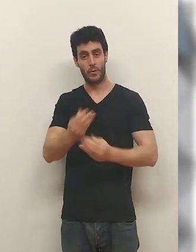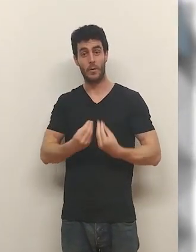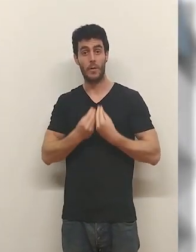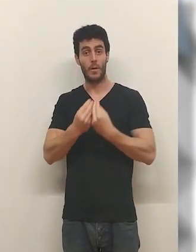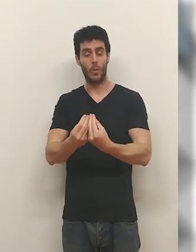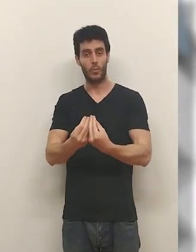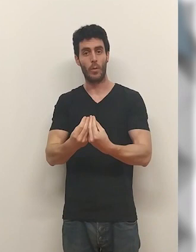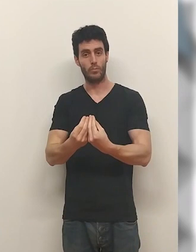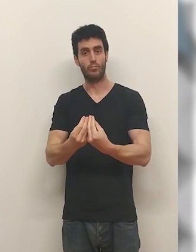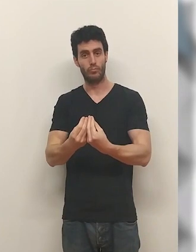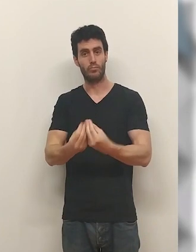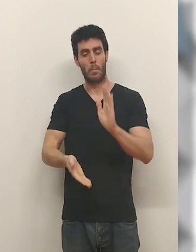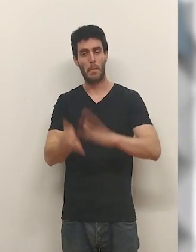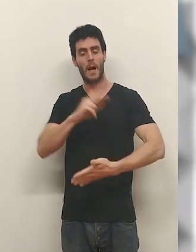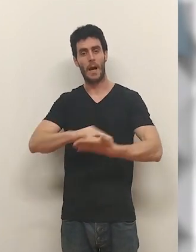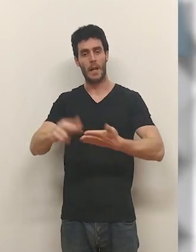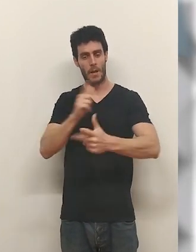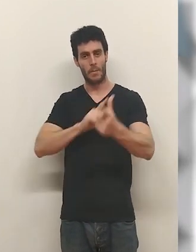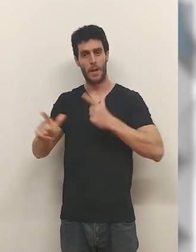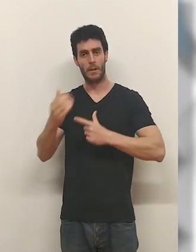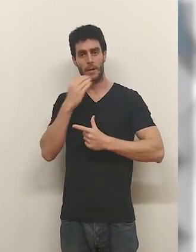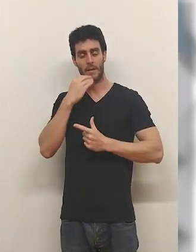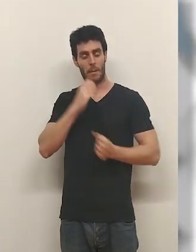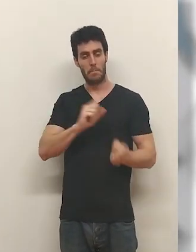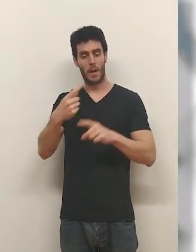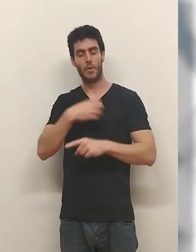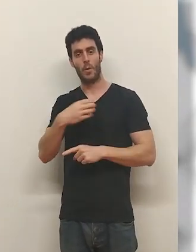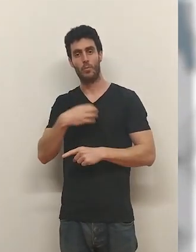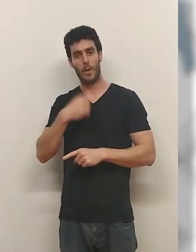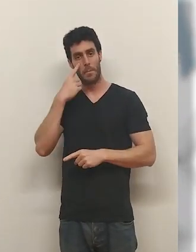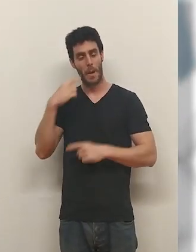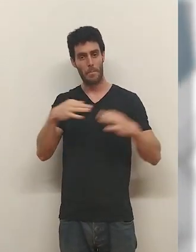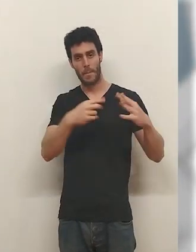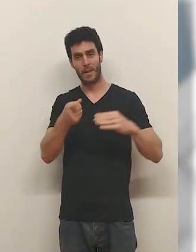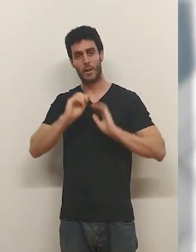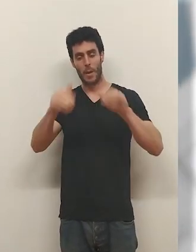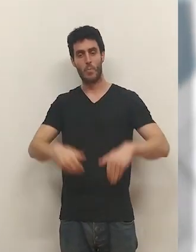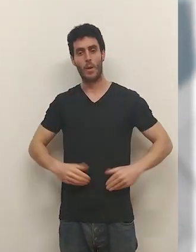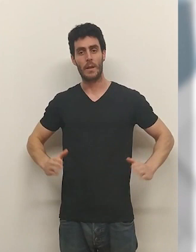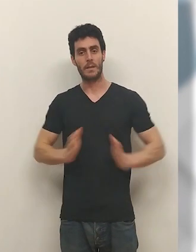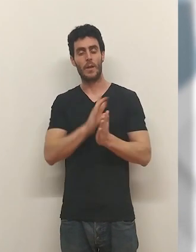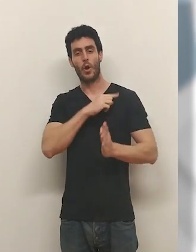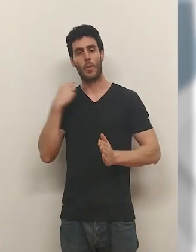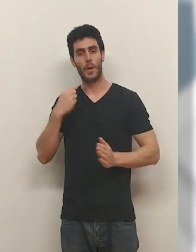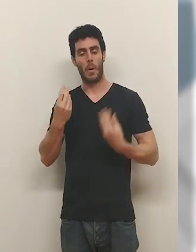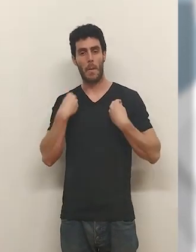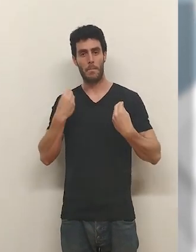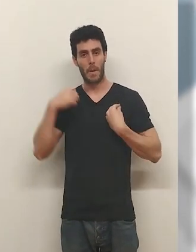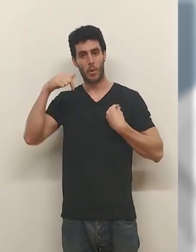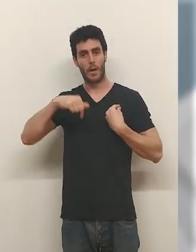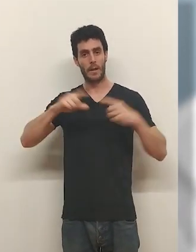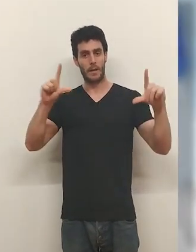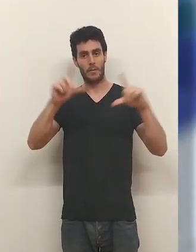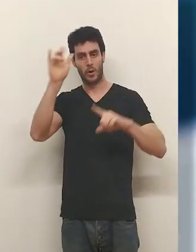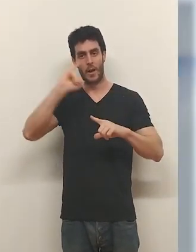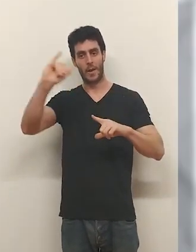acompañará en tierras gallegas. Si quieren, quienes no se pueden desplazar podrán ver este partido y la vuelta en Santo Domingo en directo en